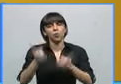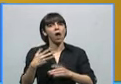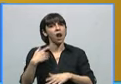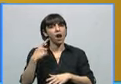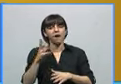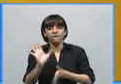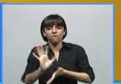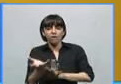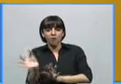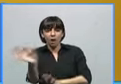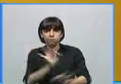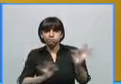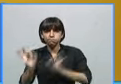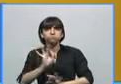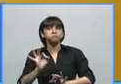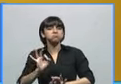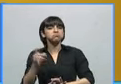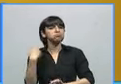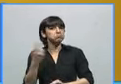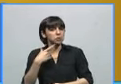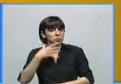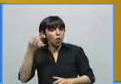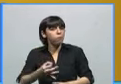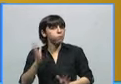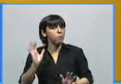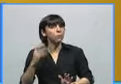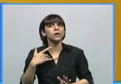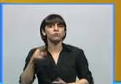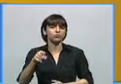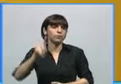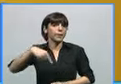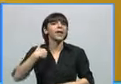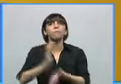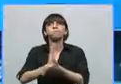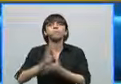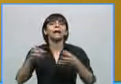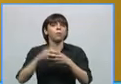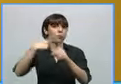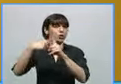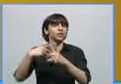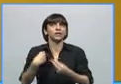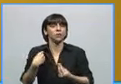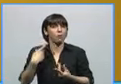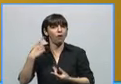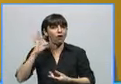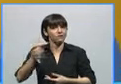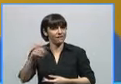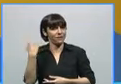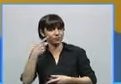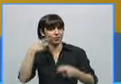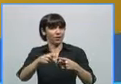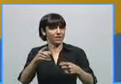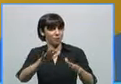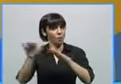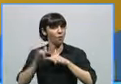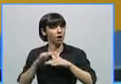el planteo táctico y el cumplimiento del planteo fue fue lo lo más positivo que tuvimos hoy y obviamente Veníamos a buscar esto Más allá de por